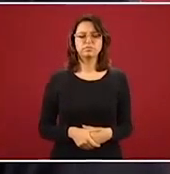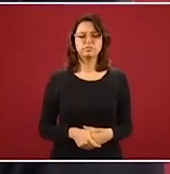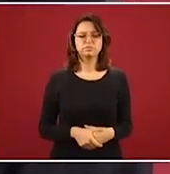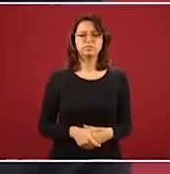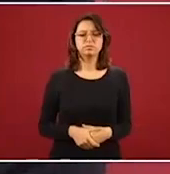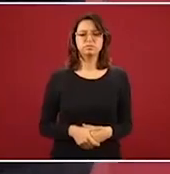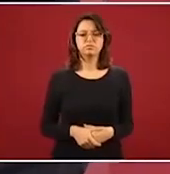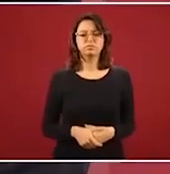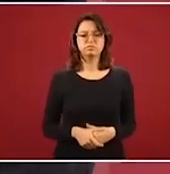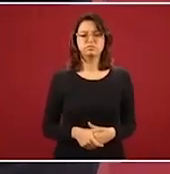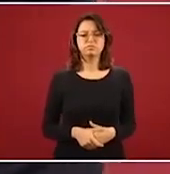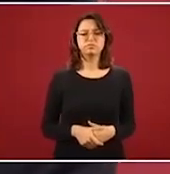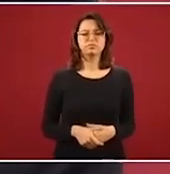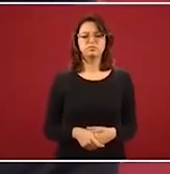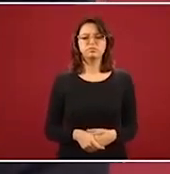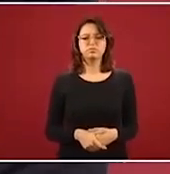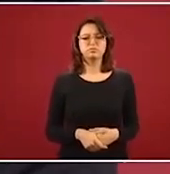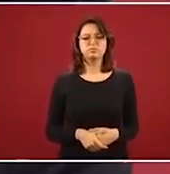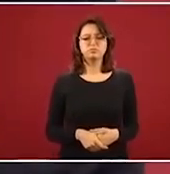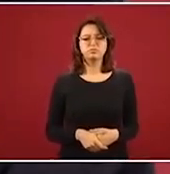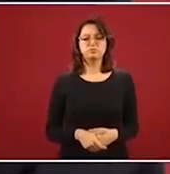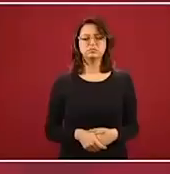No se hacía